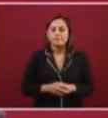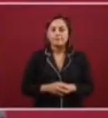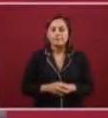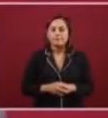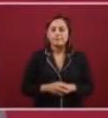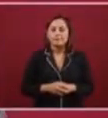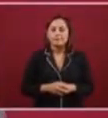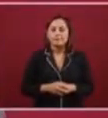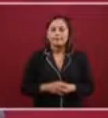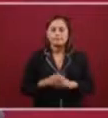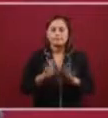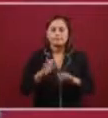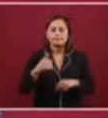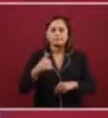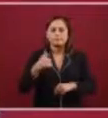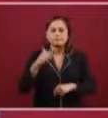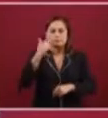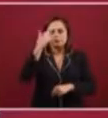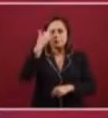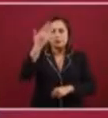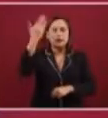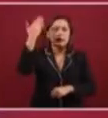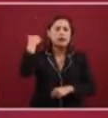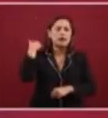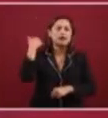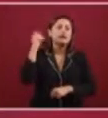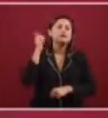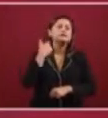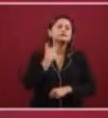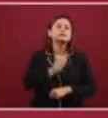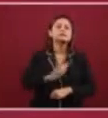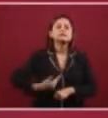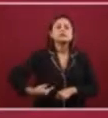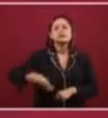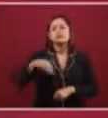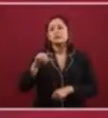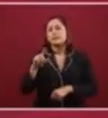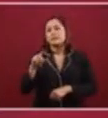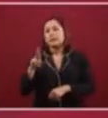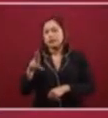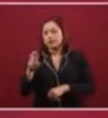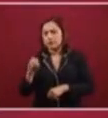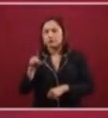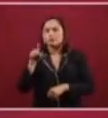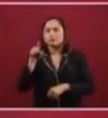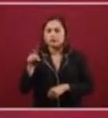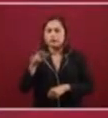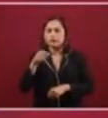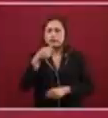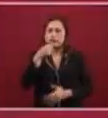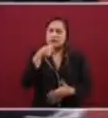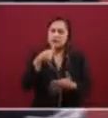como lo hacía el presidente Madero, cartas a los gobernadores